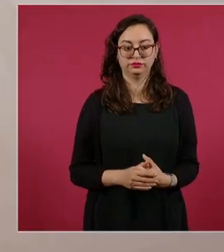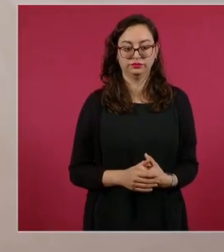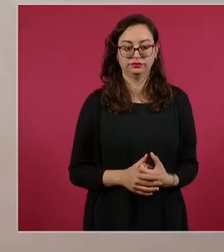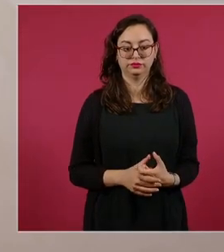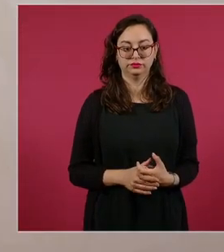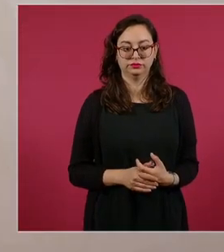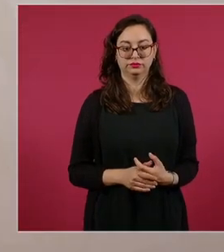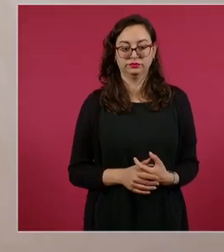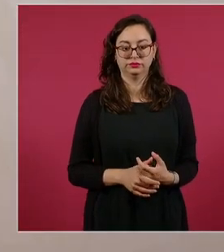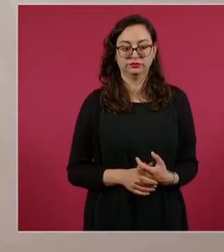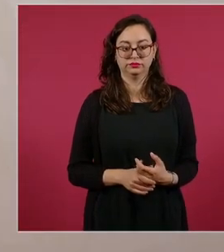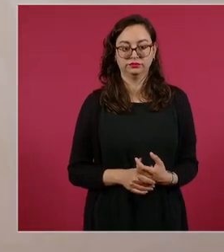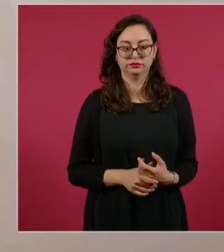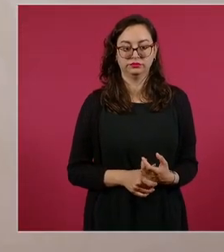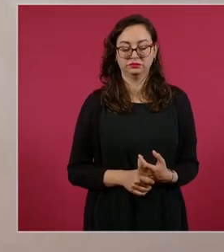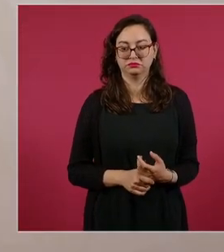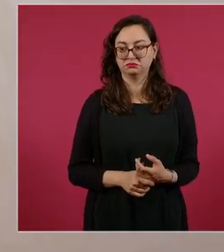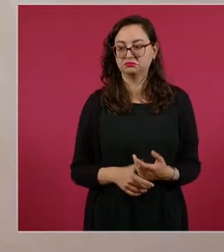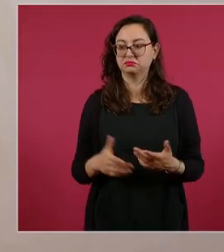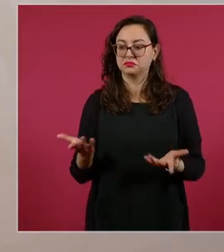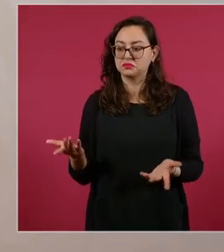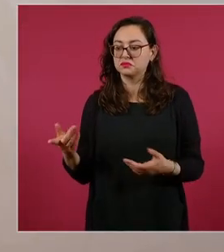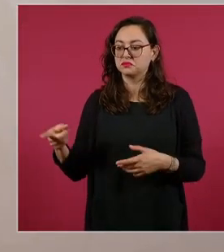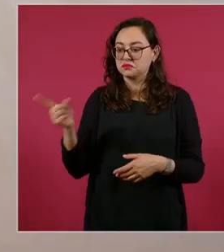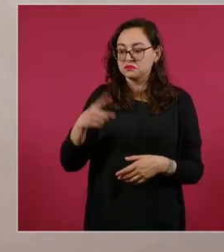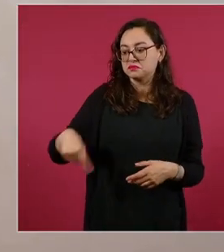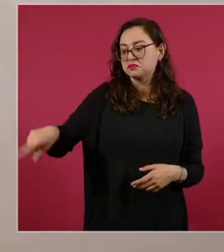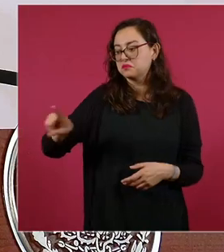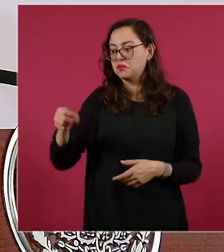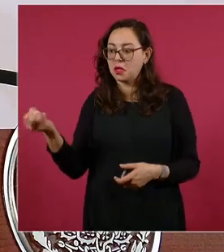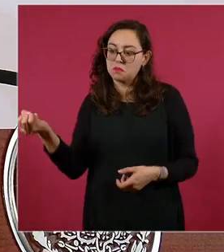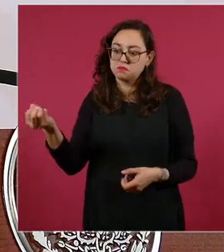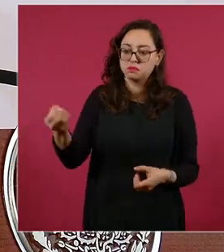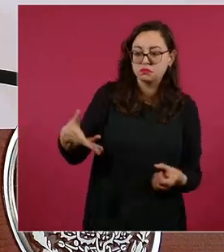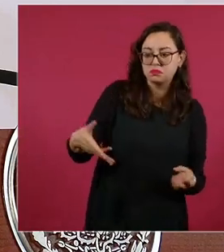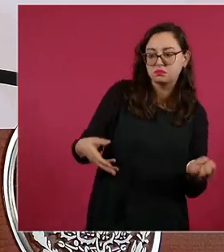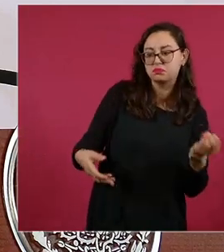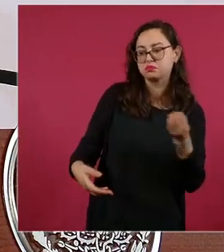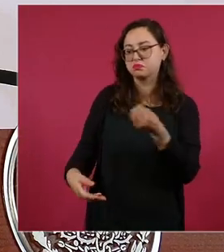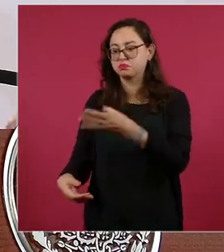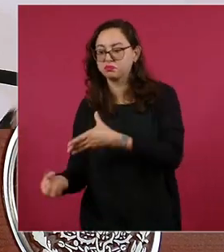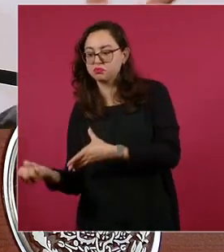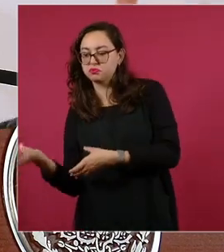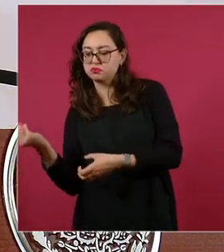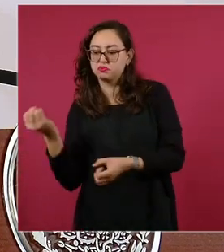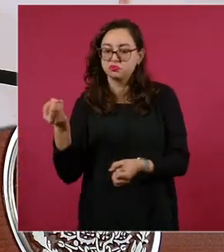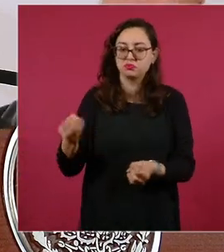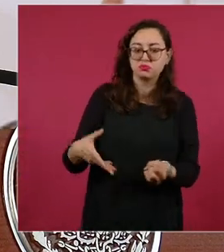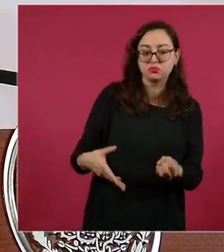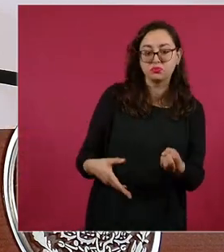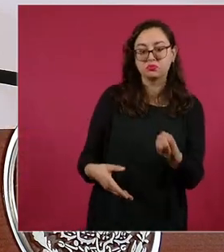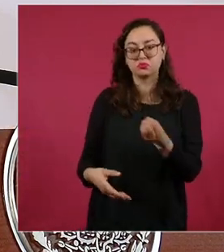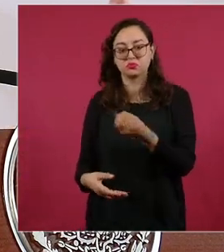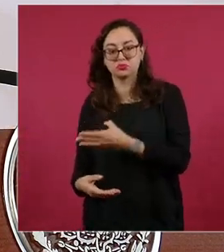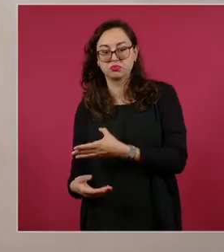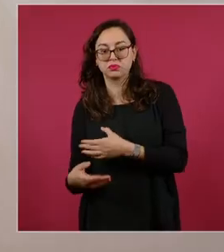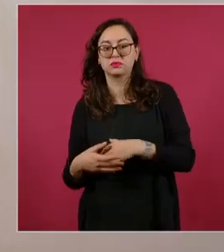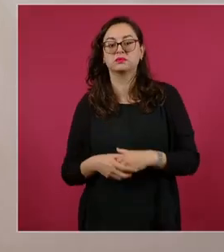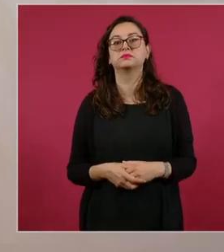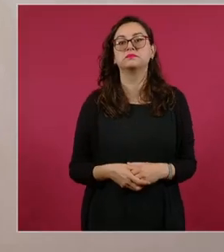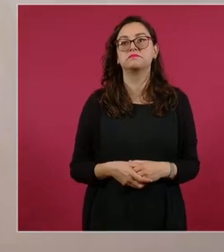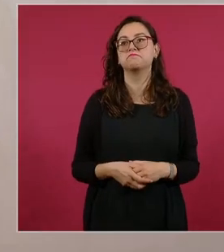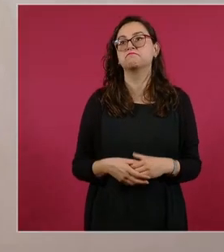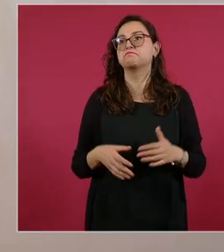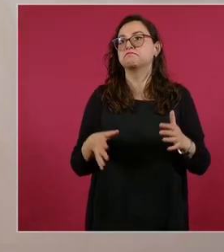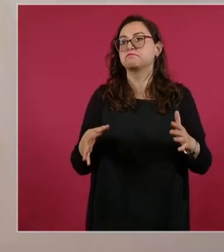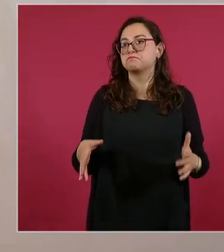pagarse favores a ver tú eres